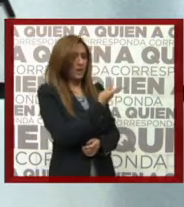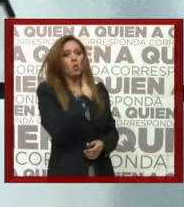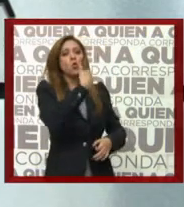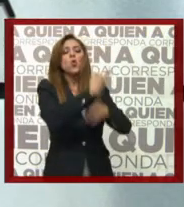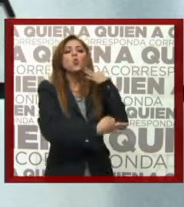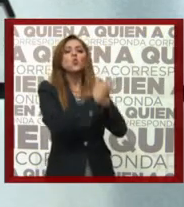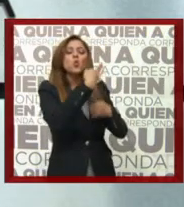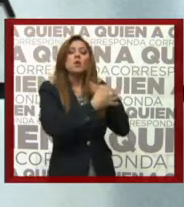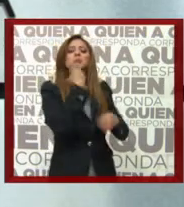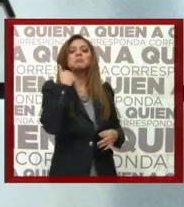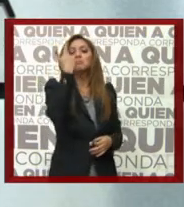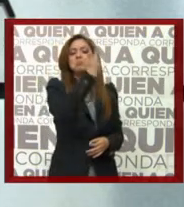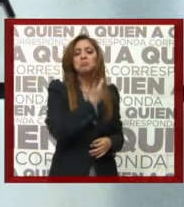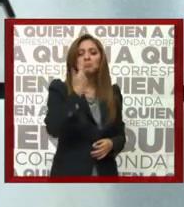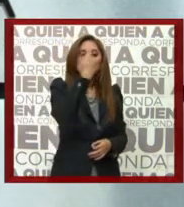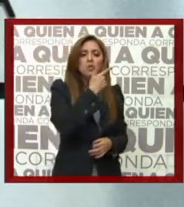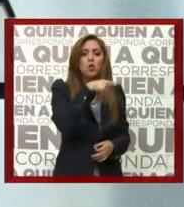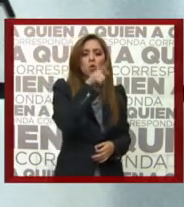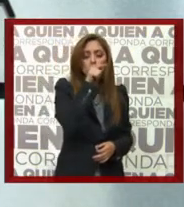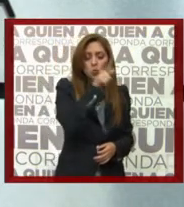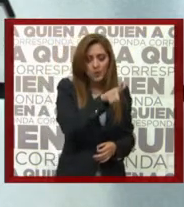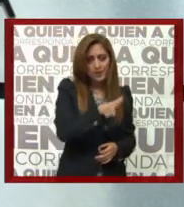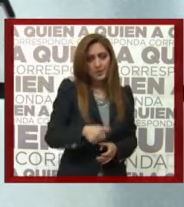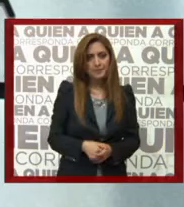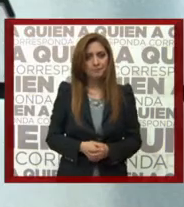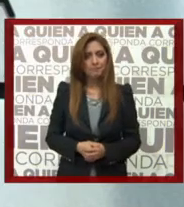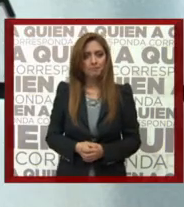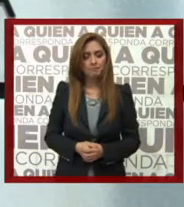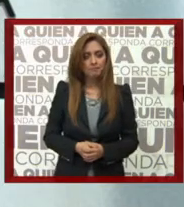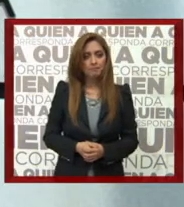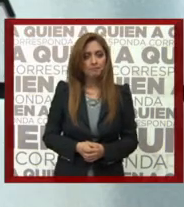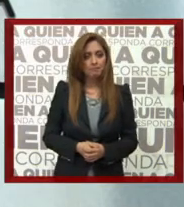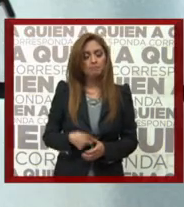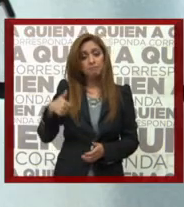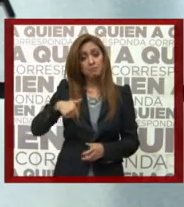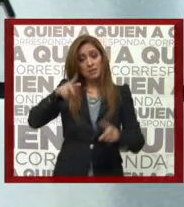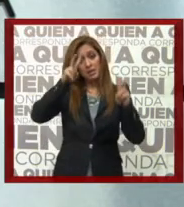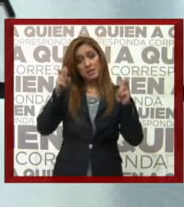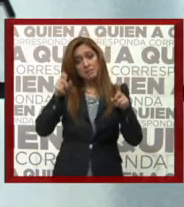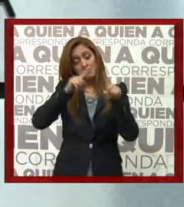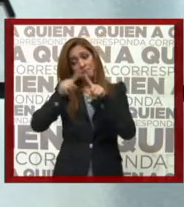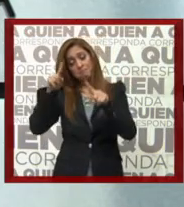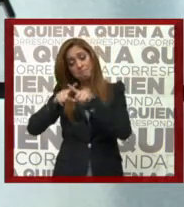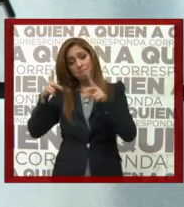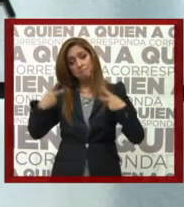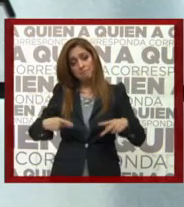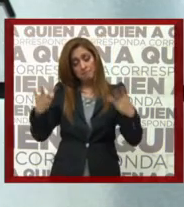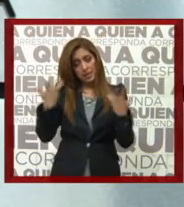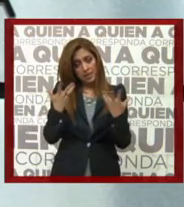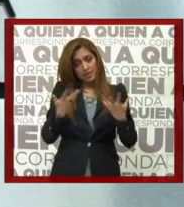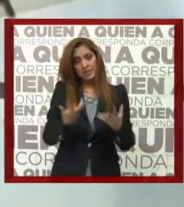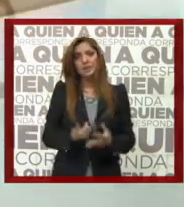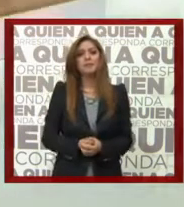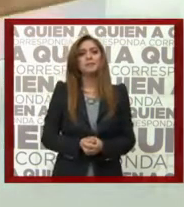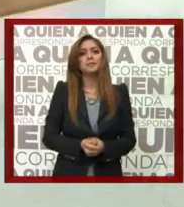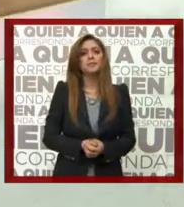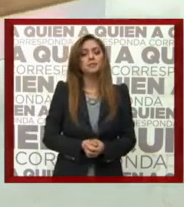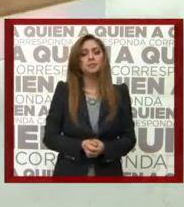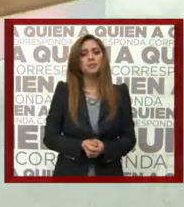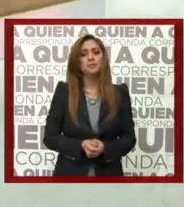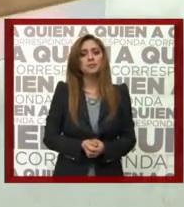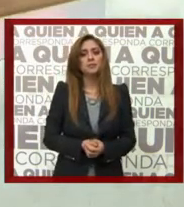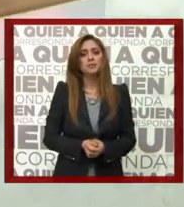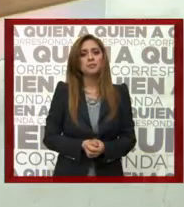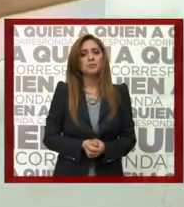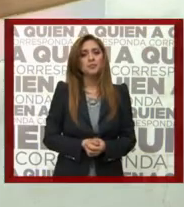voy realizando directamente de aquí del Twitter. Y es el tema como lo van manejando ustedes. Ah,